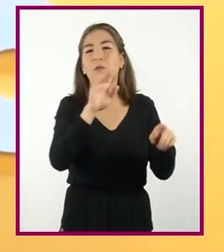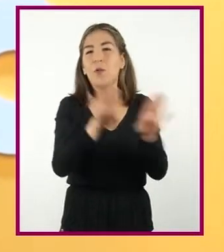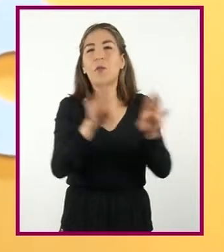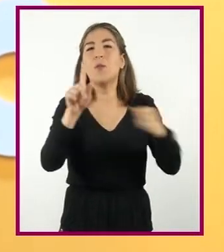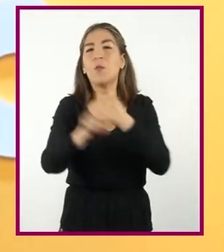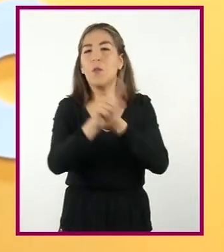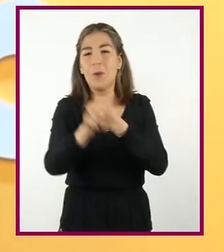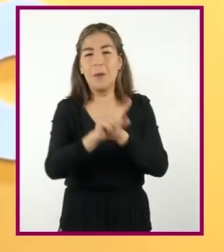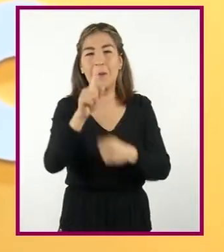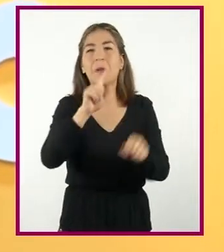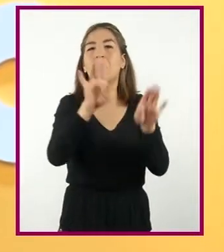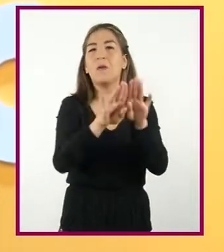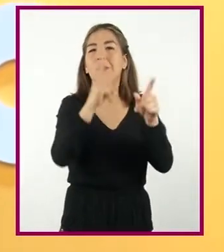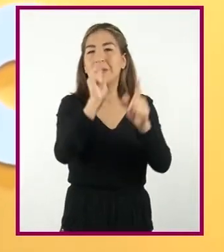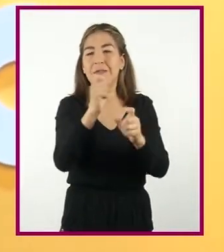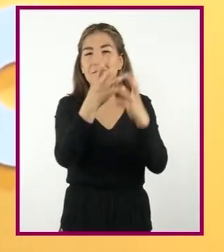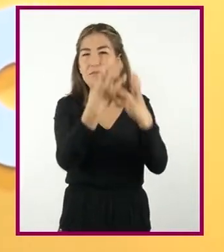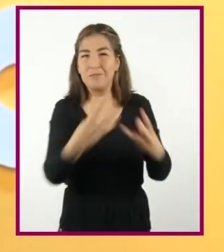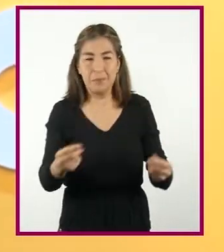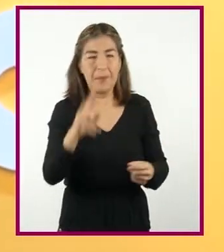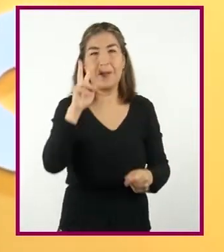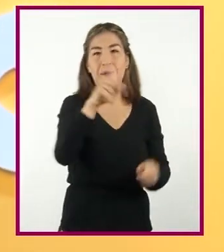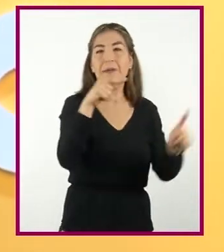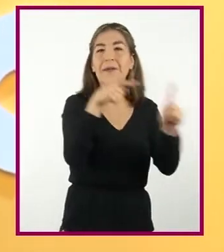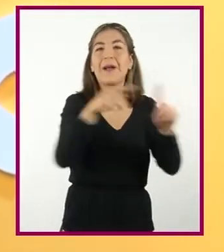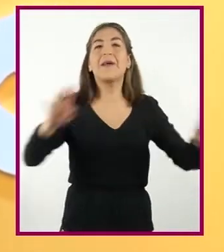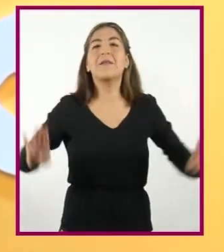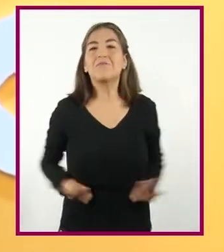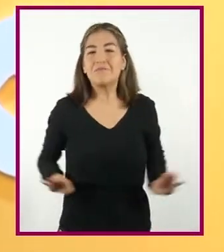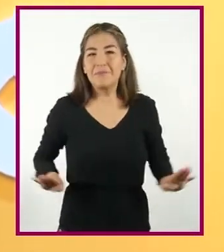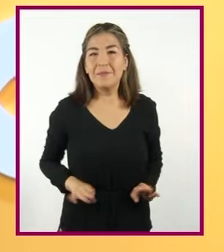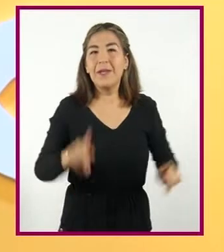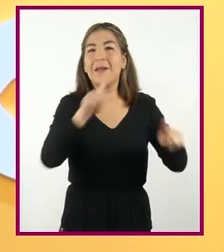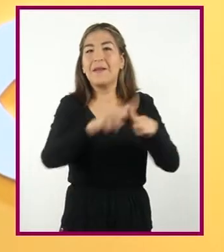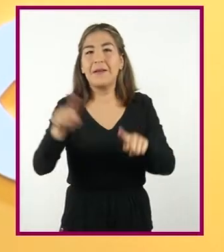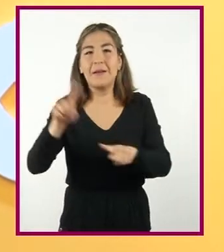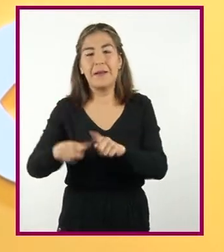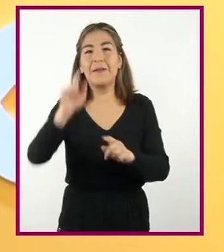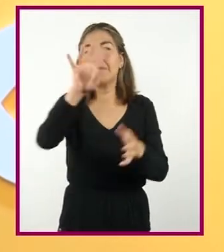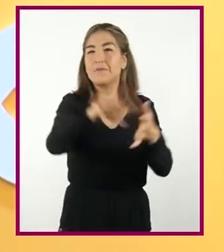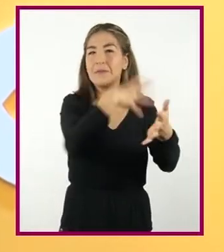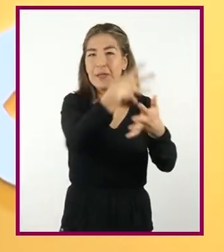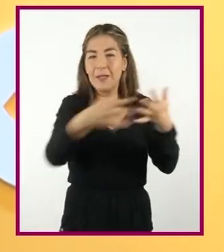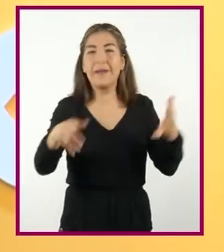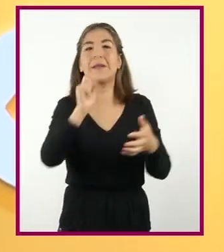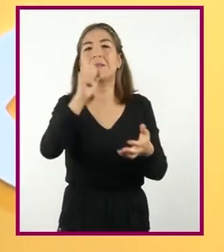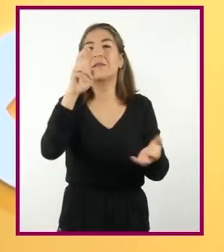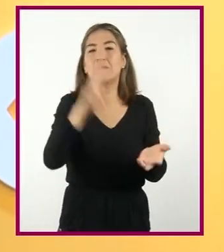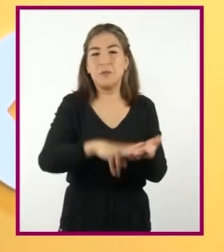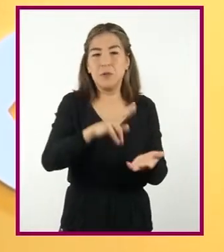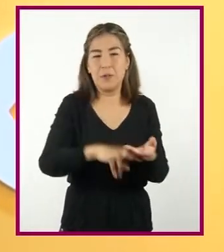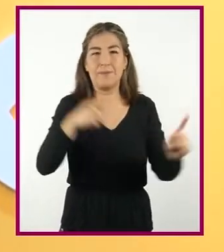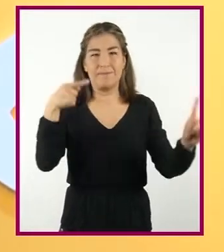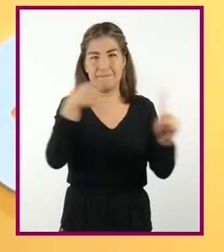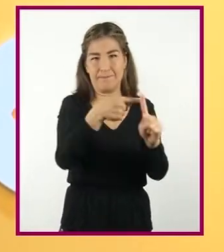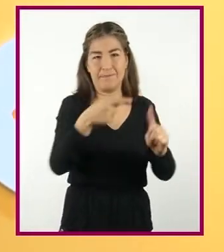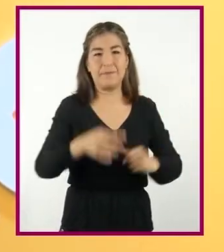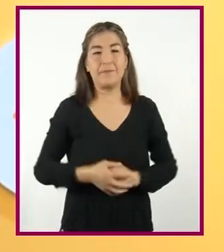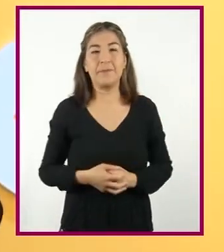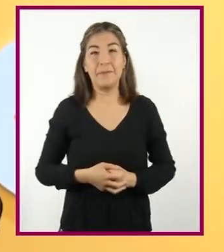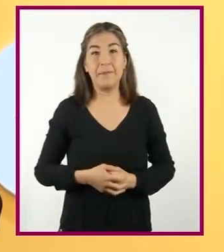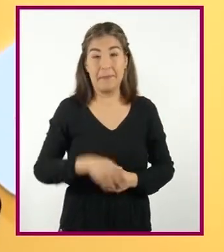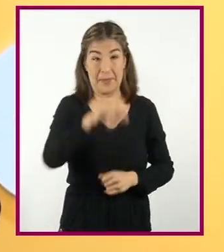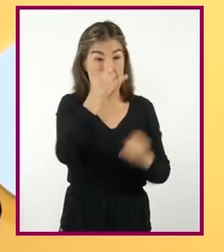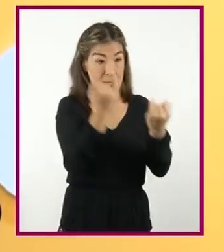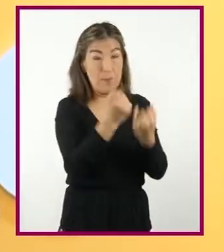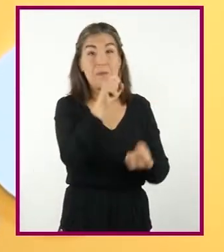el cual centraremos el análisis en las características de una tabla de variación de proporcionalidad directa.